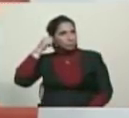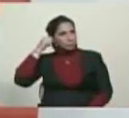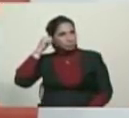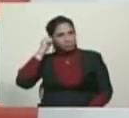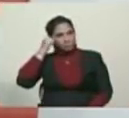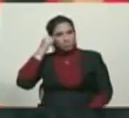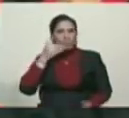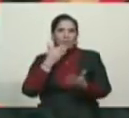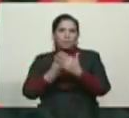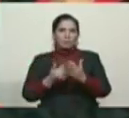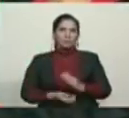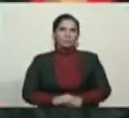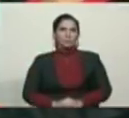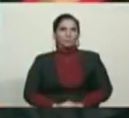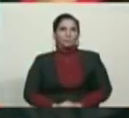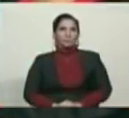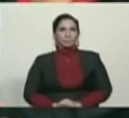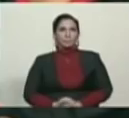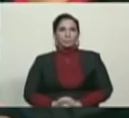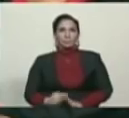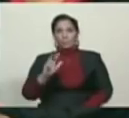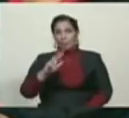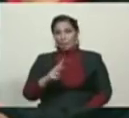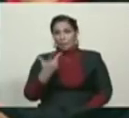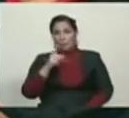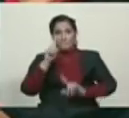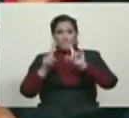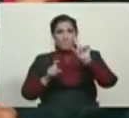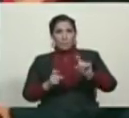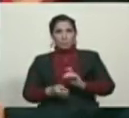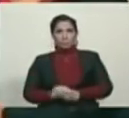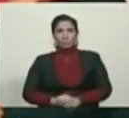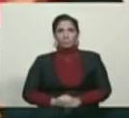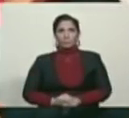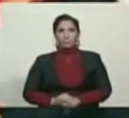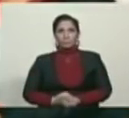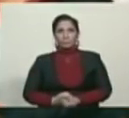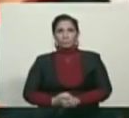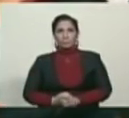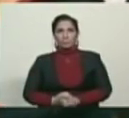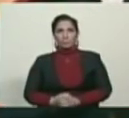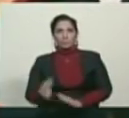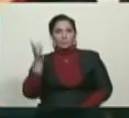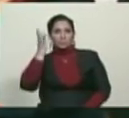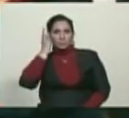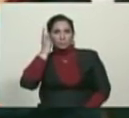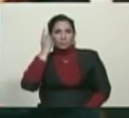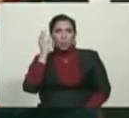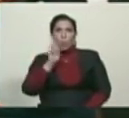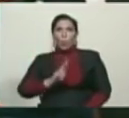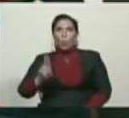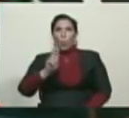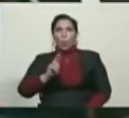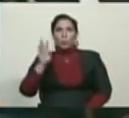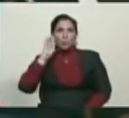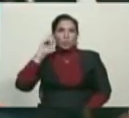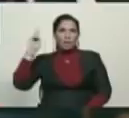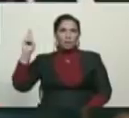Nelson. La tercera pregunta la efectúa Sonsiré Luna da Costa por Unión Radio.